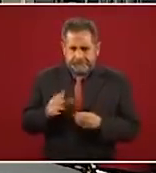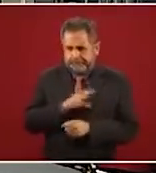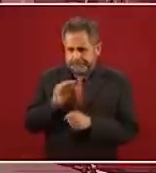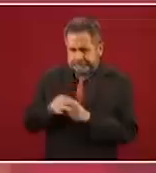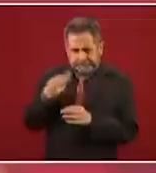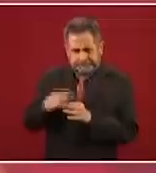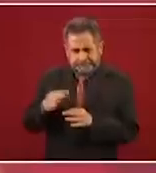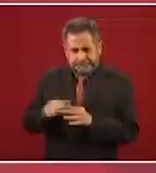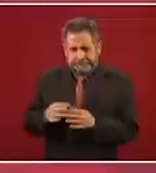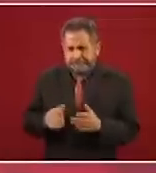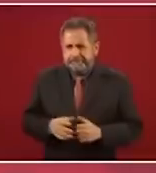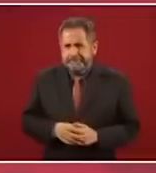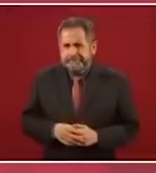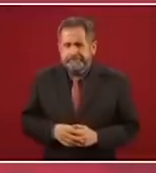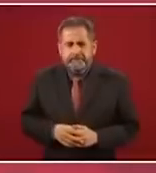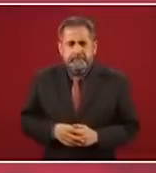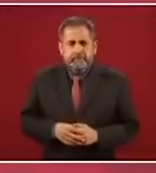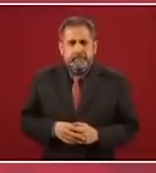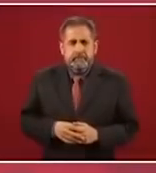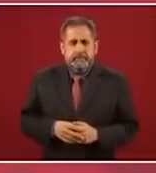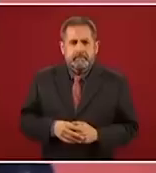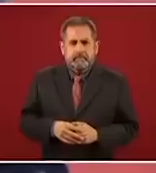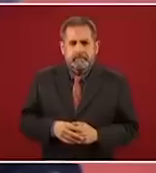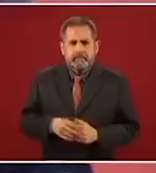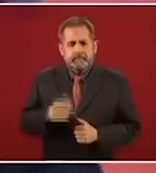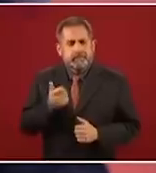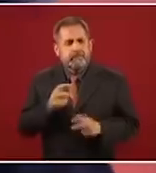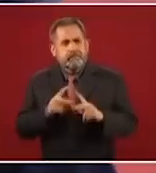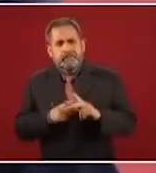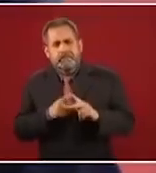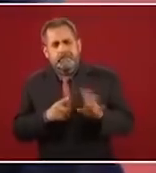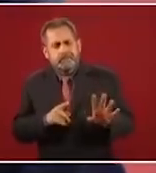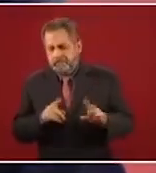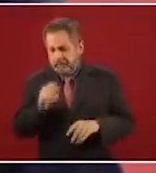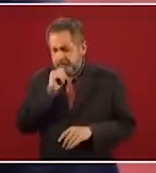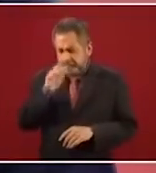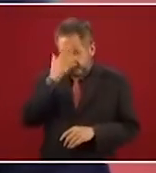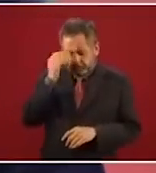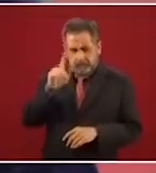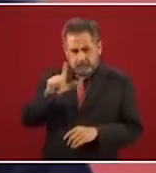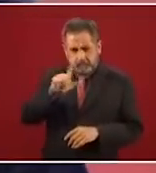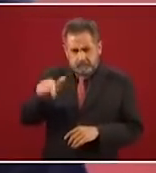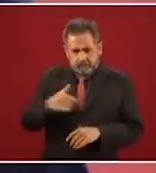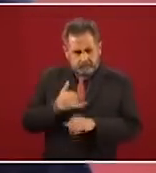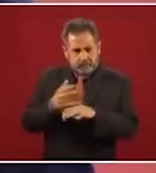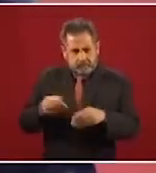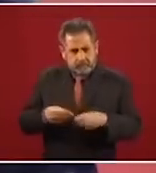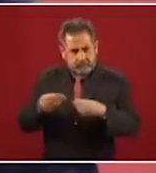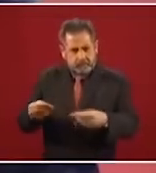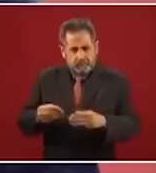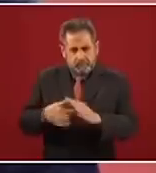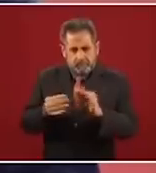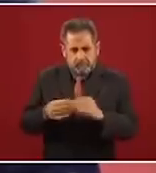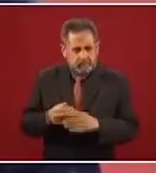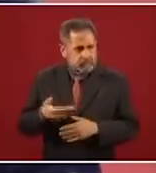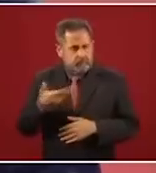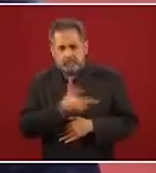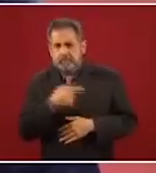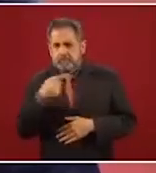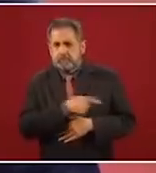constante. ¿No sabe la cifra que nos pudiera no, dar? No, pero sí vamos a pedir